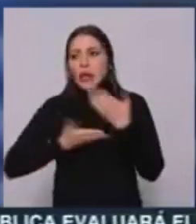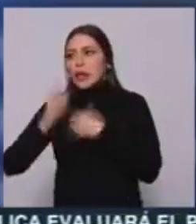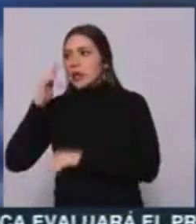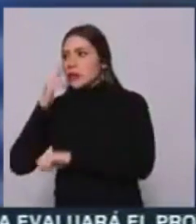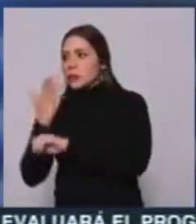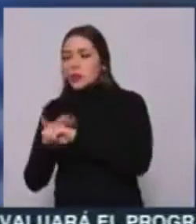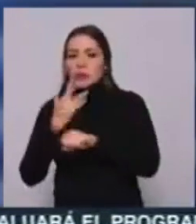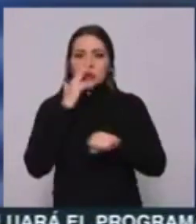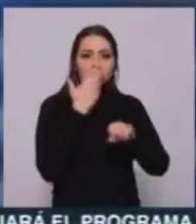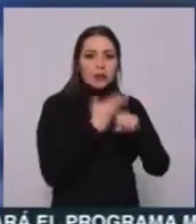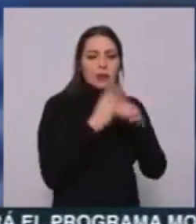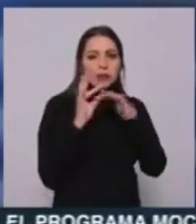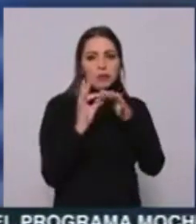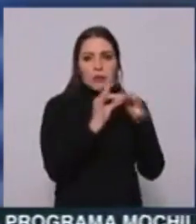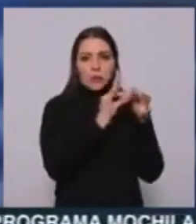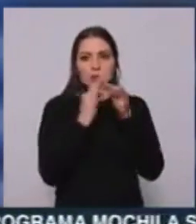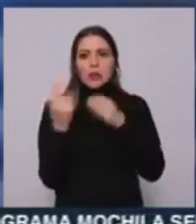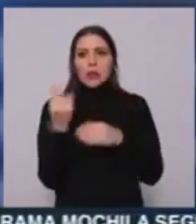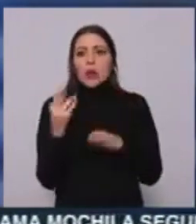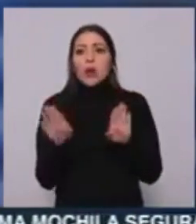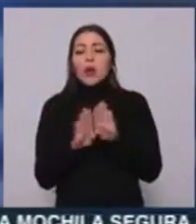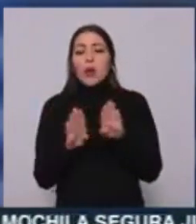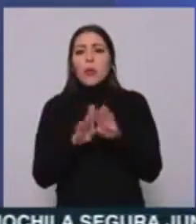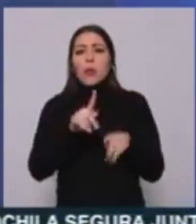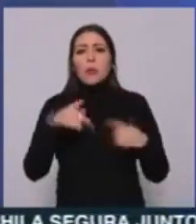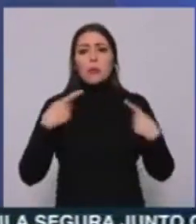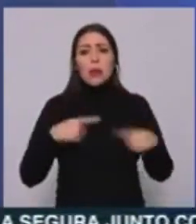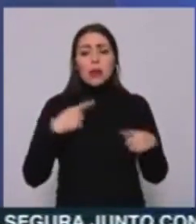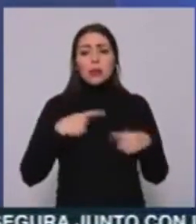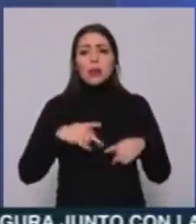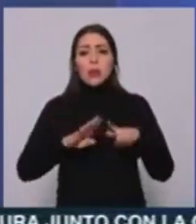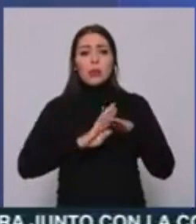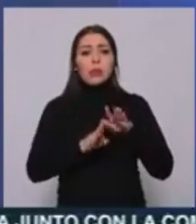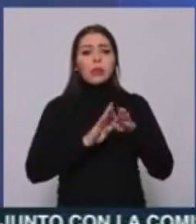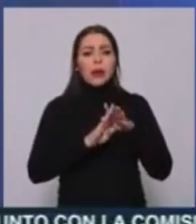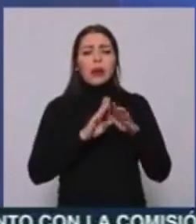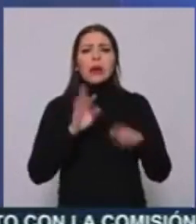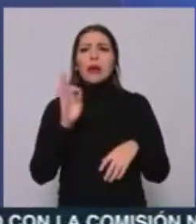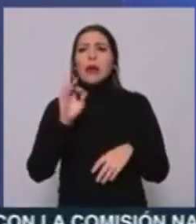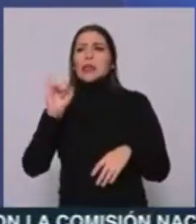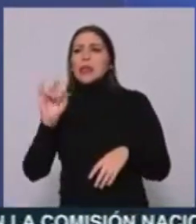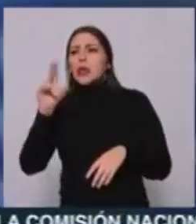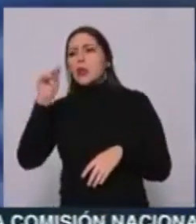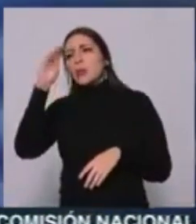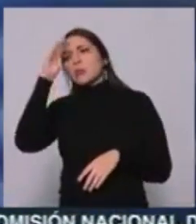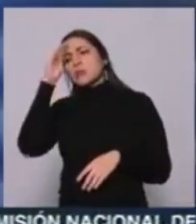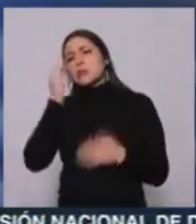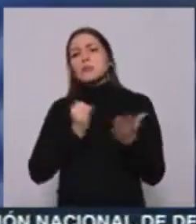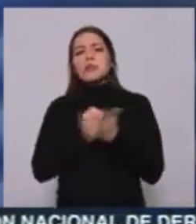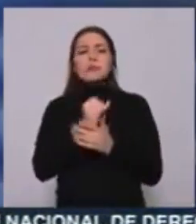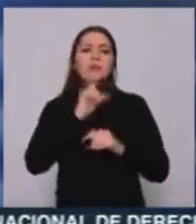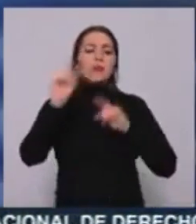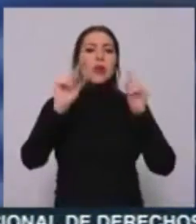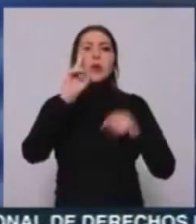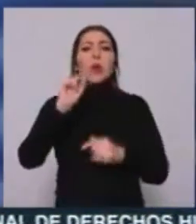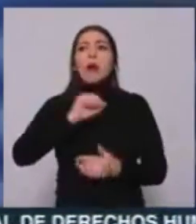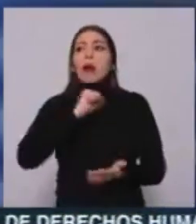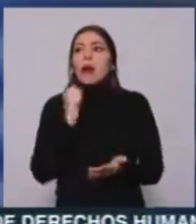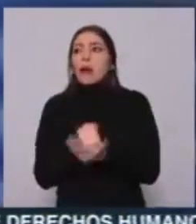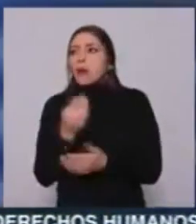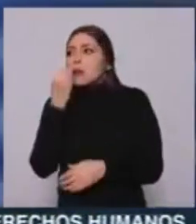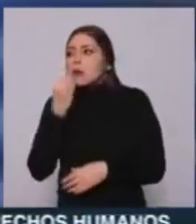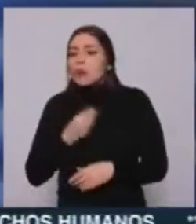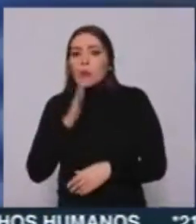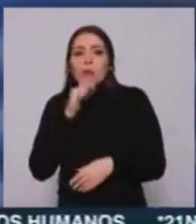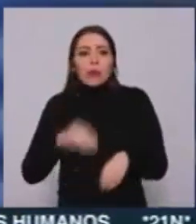la migración sea una opción y no una necesidad, combatir la trata y tráfico de personas. Ese es un tema, además de